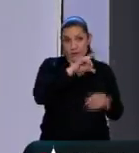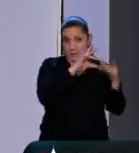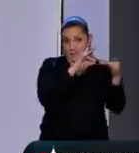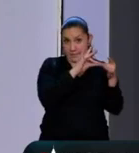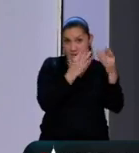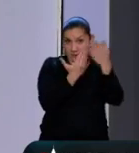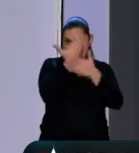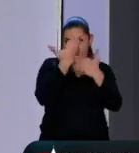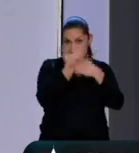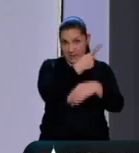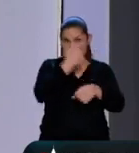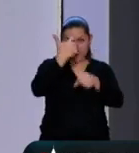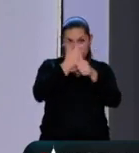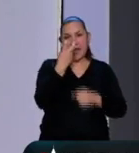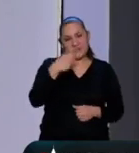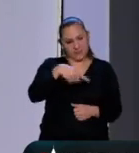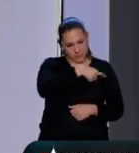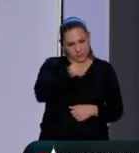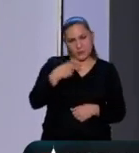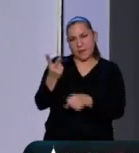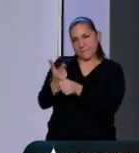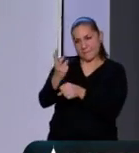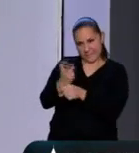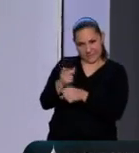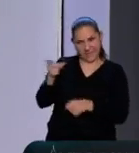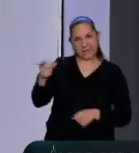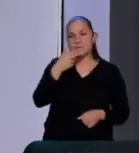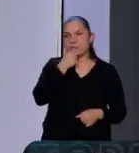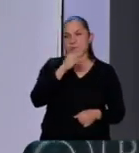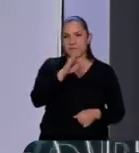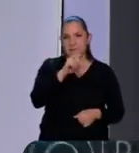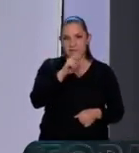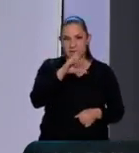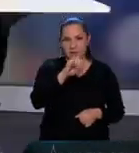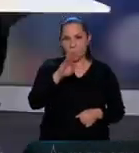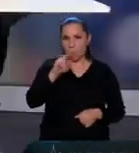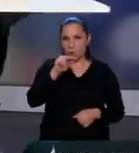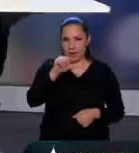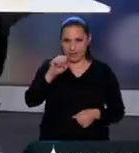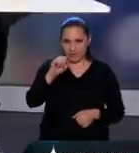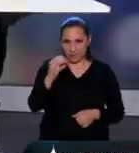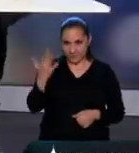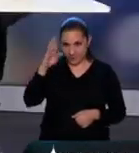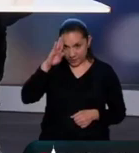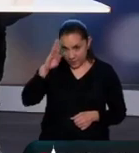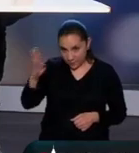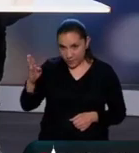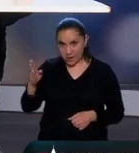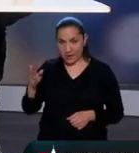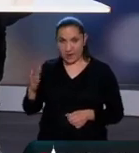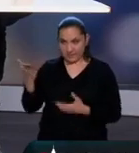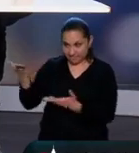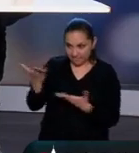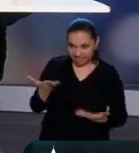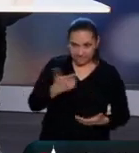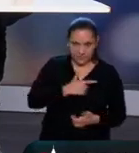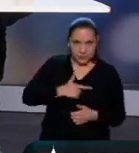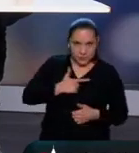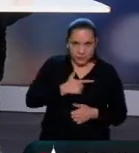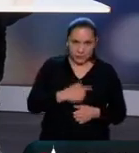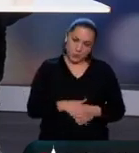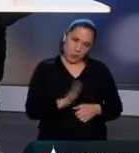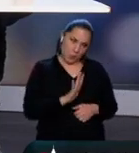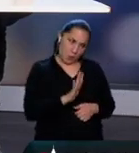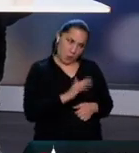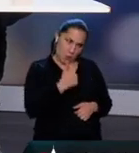al estudio a Federico Bonazo y aquí está con nosotros y te damos la bienvenida. Federico, ¿cómo estás? Muchas gracias, Azul, Juan. Un gustazo estar con ustedes. Un gustazo el